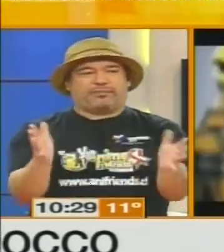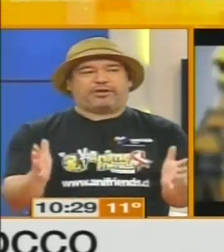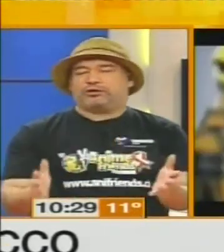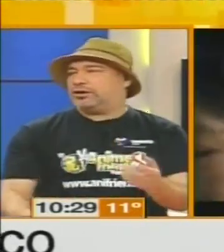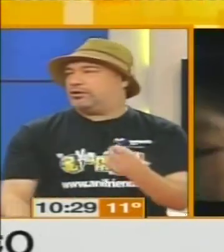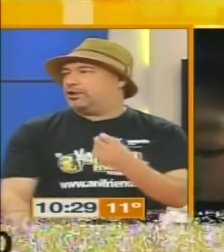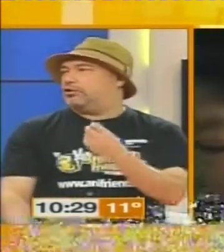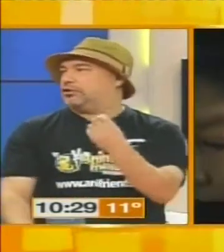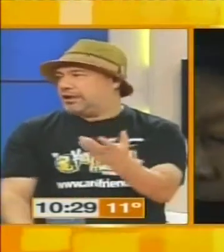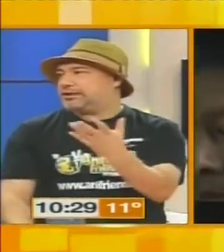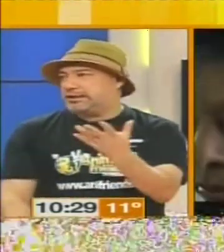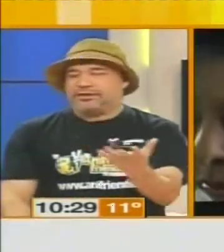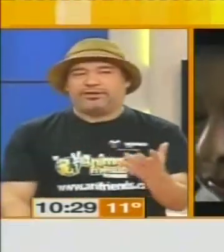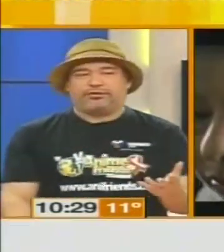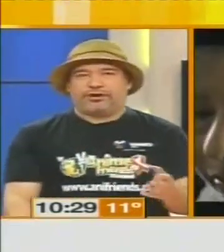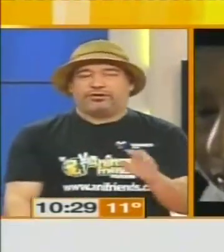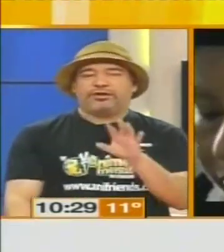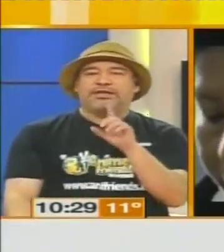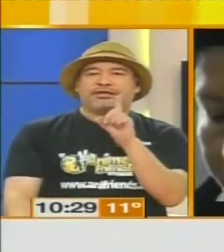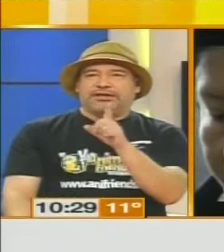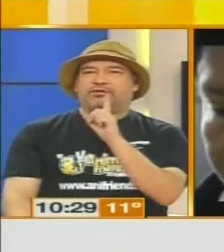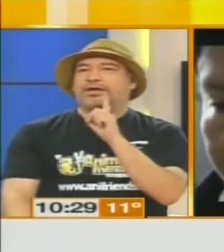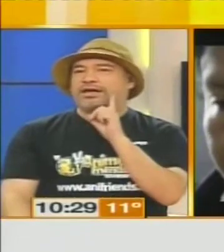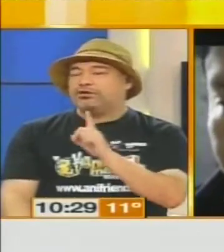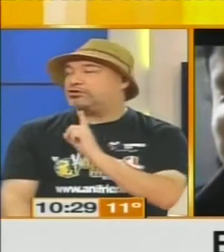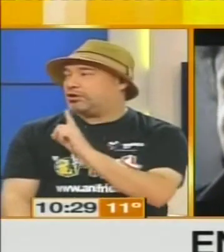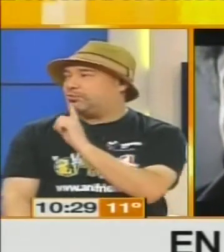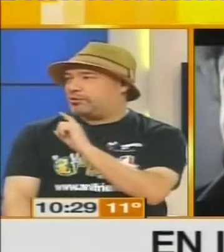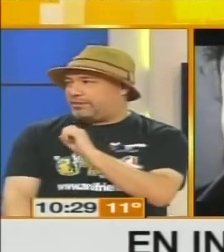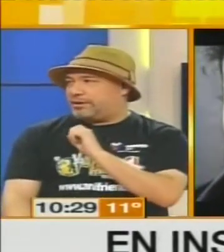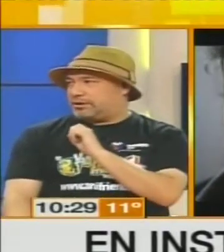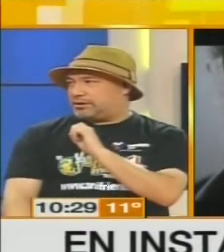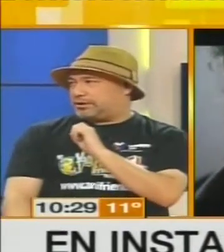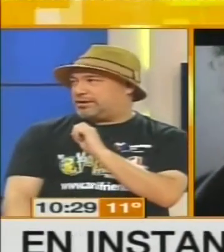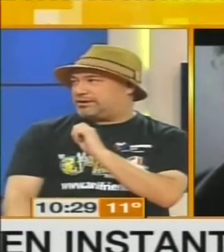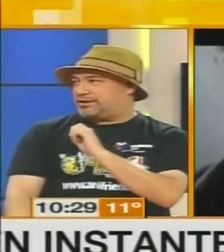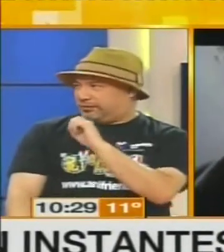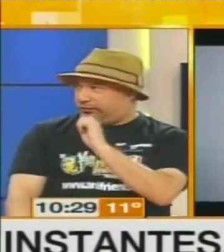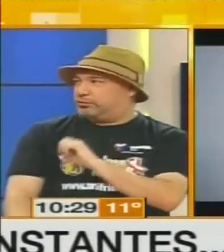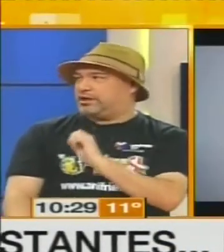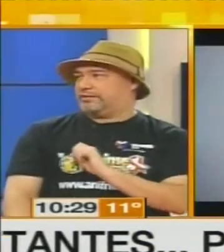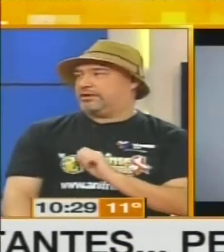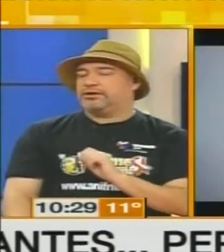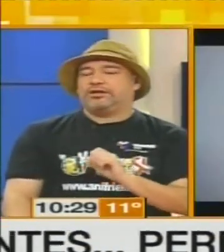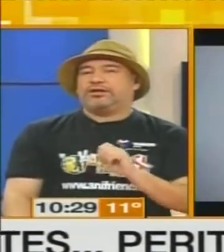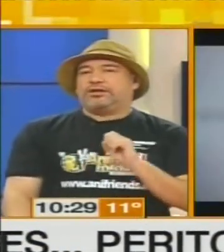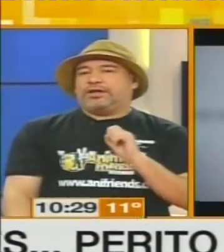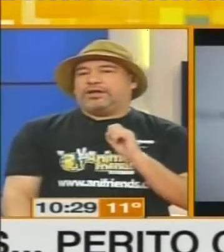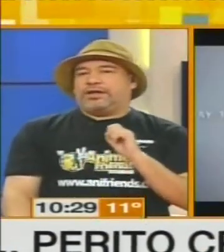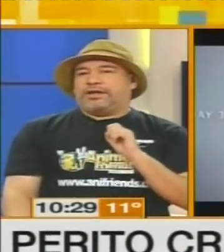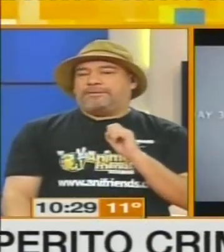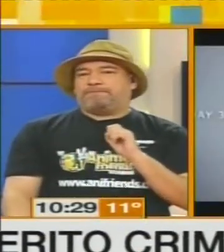análisis respecto a lo que hace a nivel de gobierno. ¿Sabes qué? Aquí yo encuentro que hay un problema que es de fondo y grave.